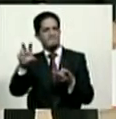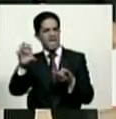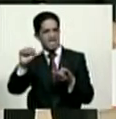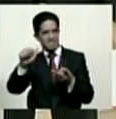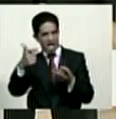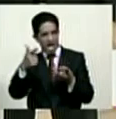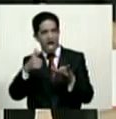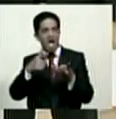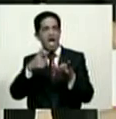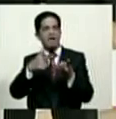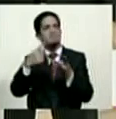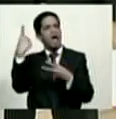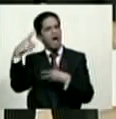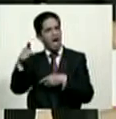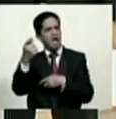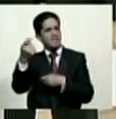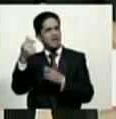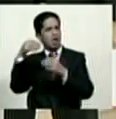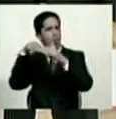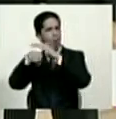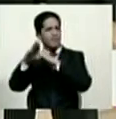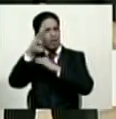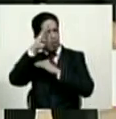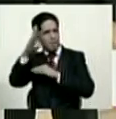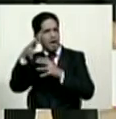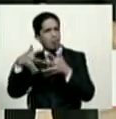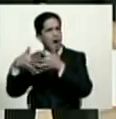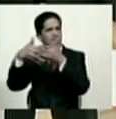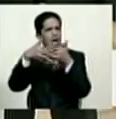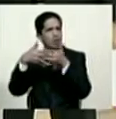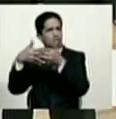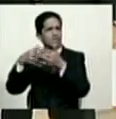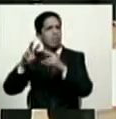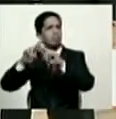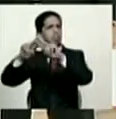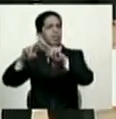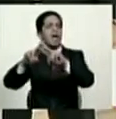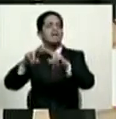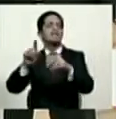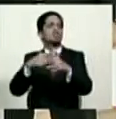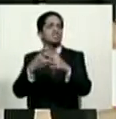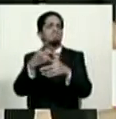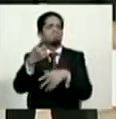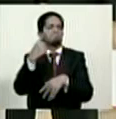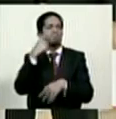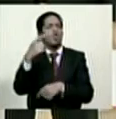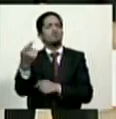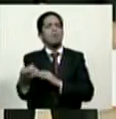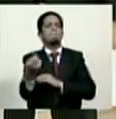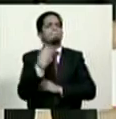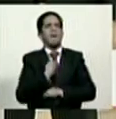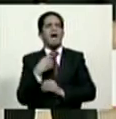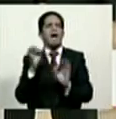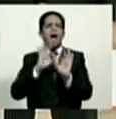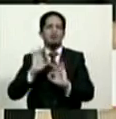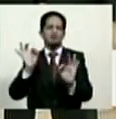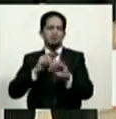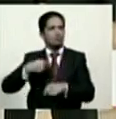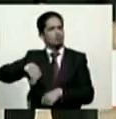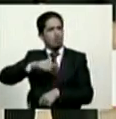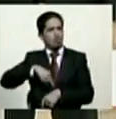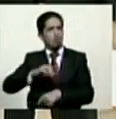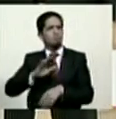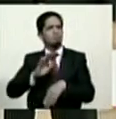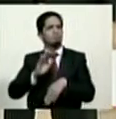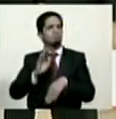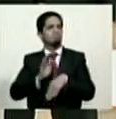pacientes oncológicos y renales, principalmente niños, han negado el pago para que en los hospitales pueda seguirse atendiendo.